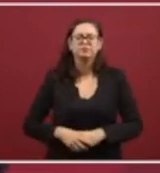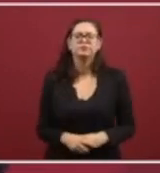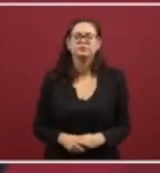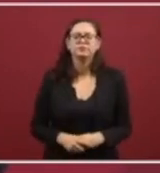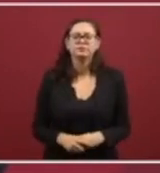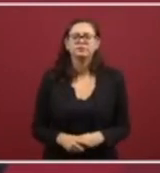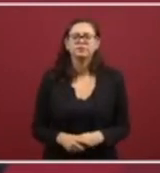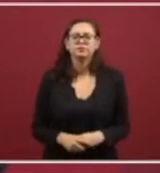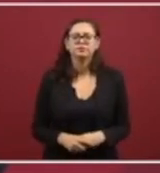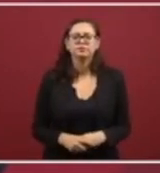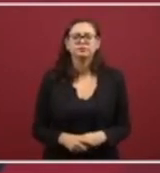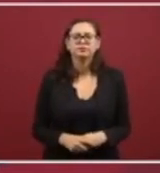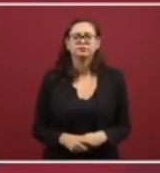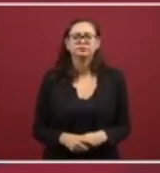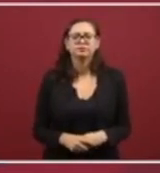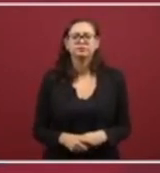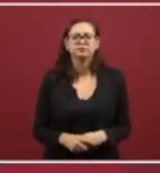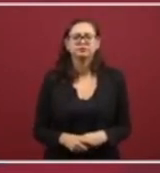que podríamos llamar